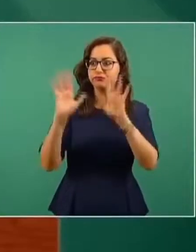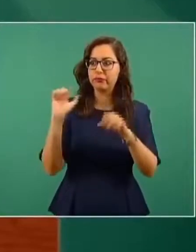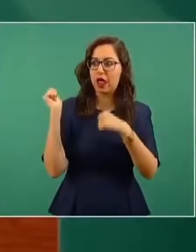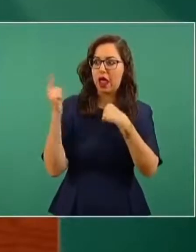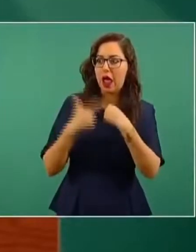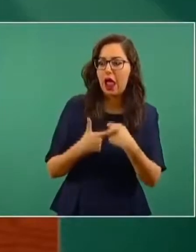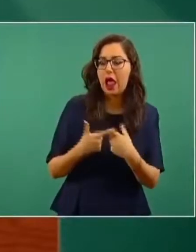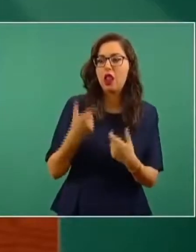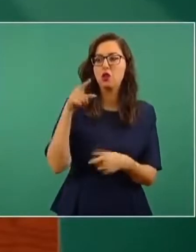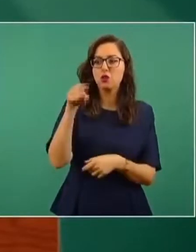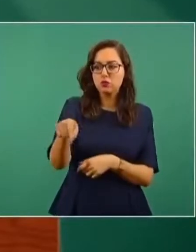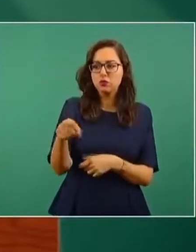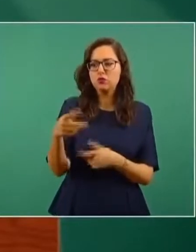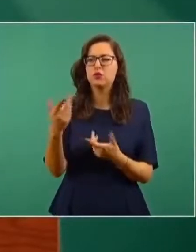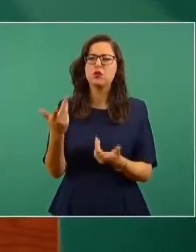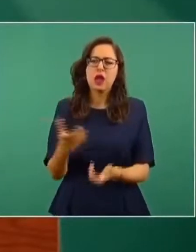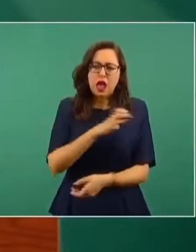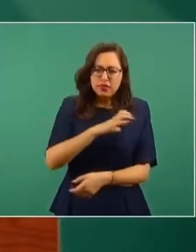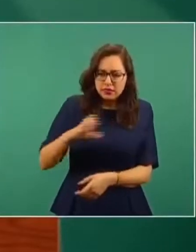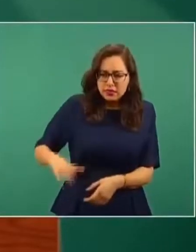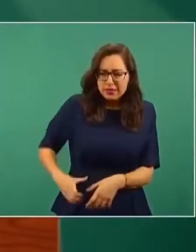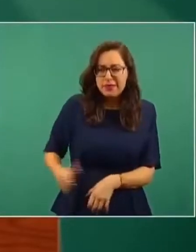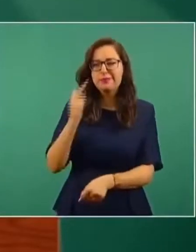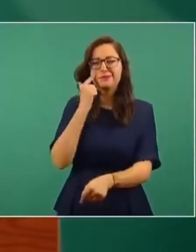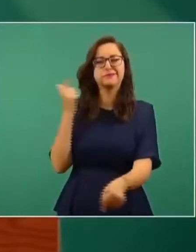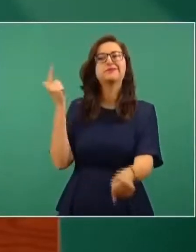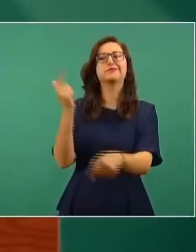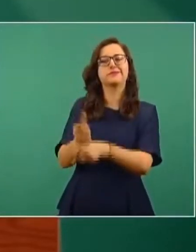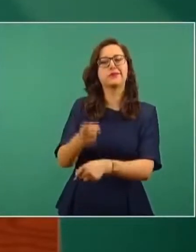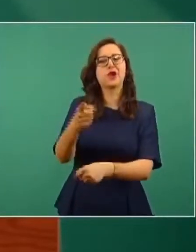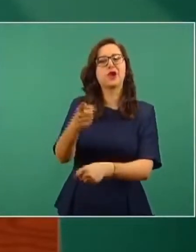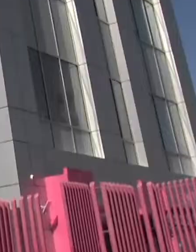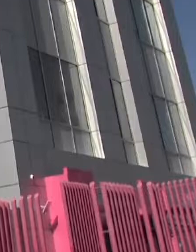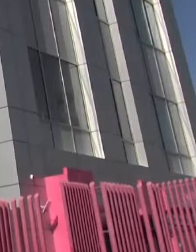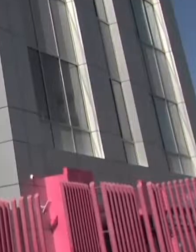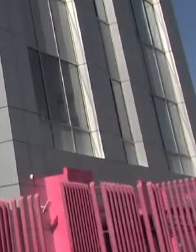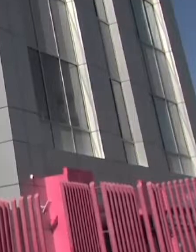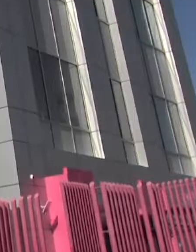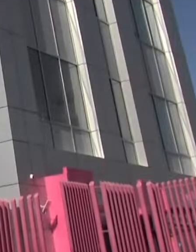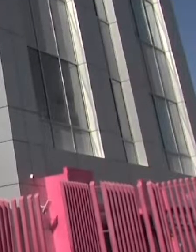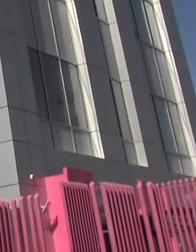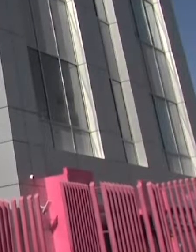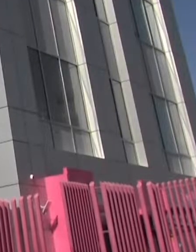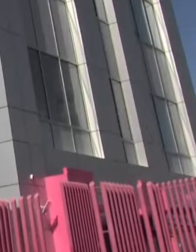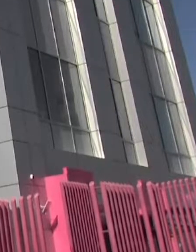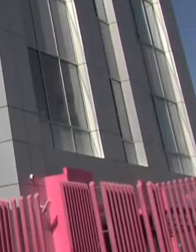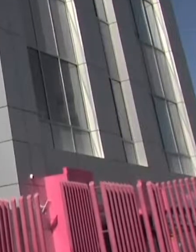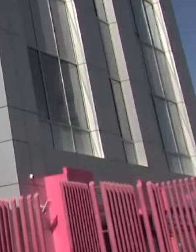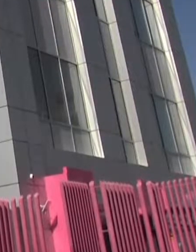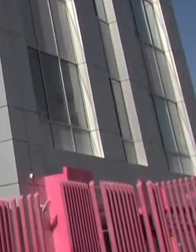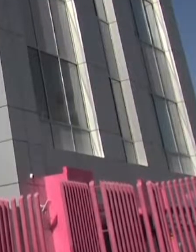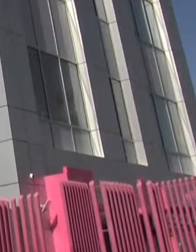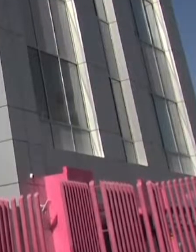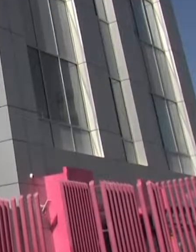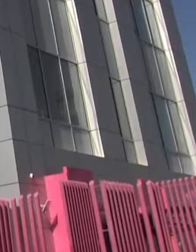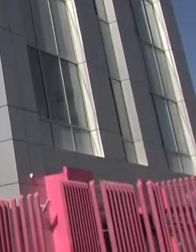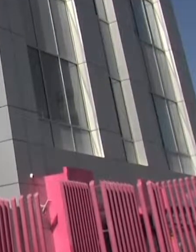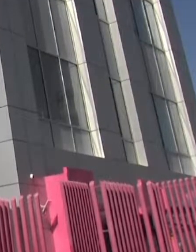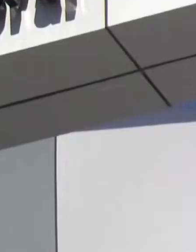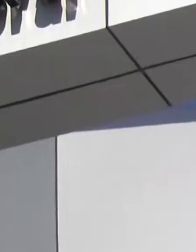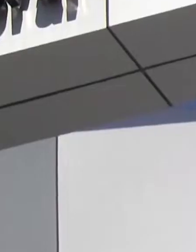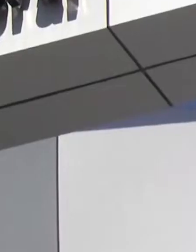muy bienvenida a esta decisión porque sí estamos en una situación muy difícil